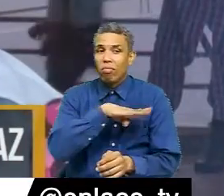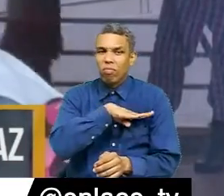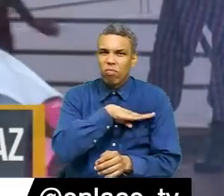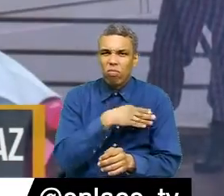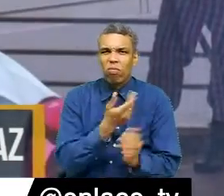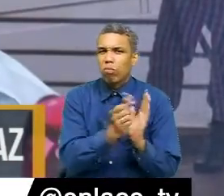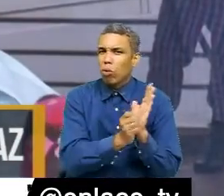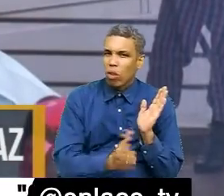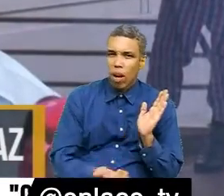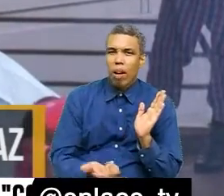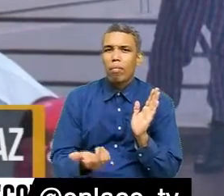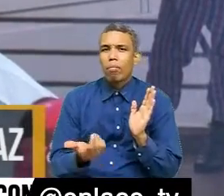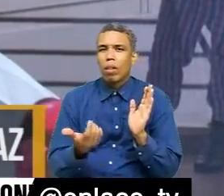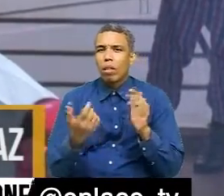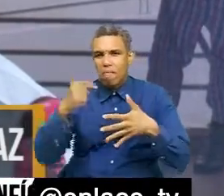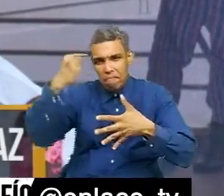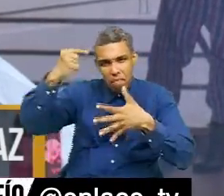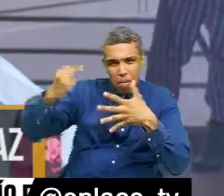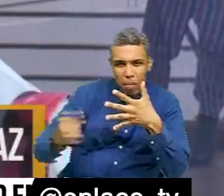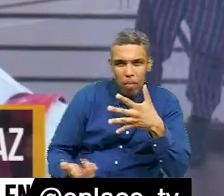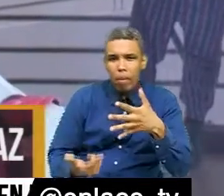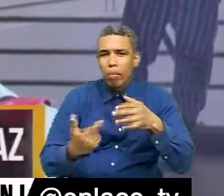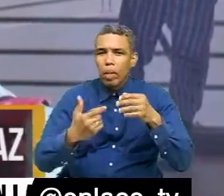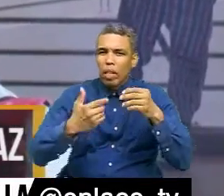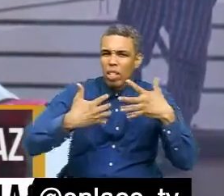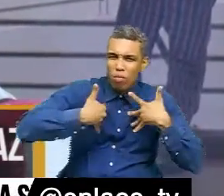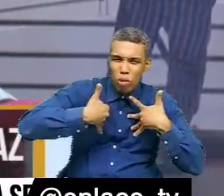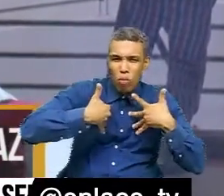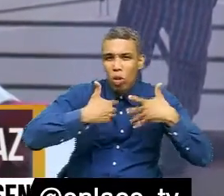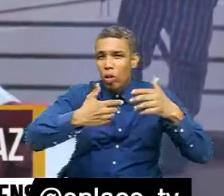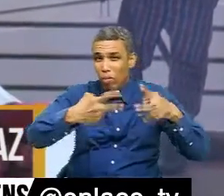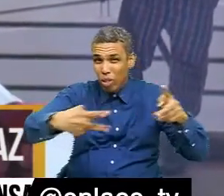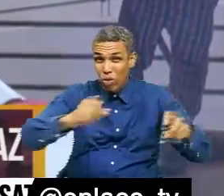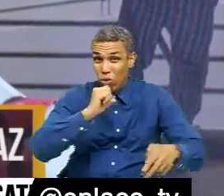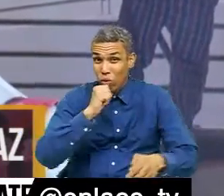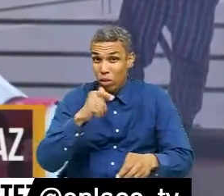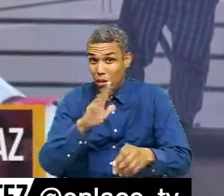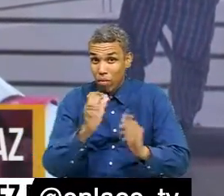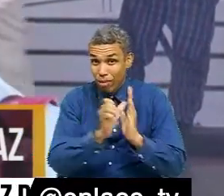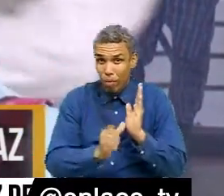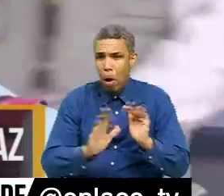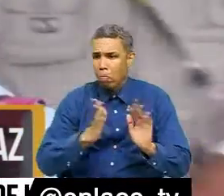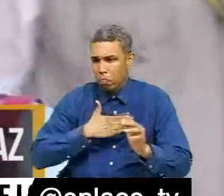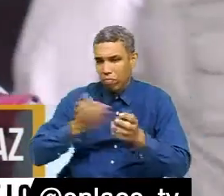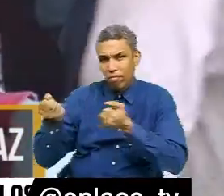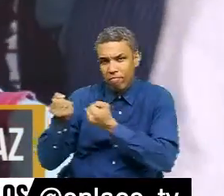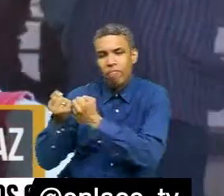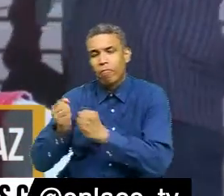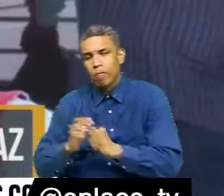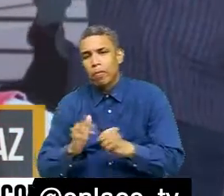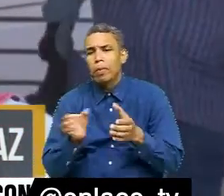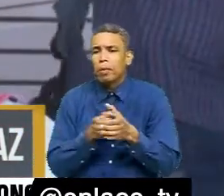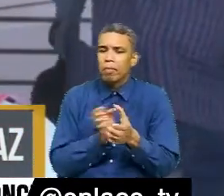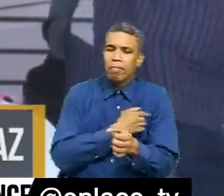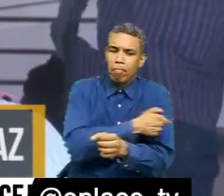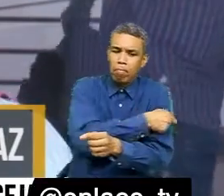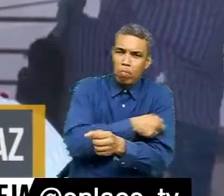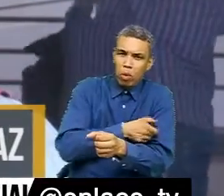Bermeja, ¿sí? Actualmente la mesa de participación también es una mesa que hace seguimiento a todos los procesos